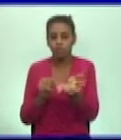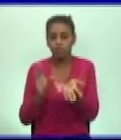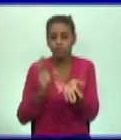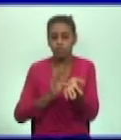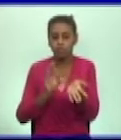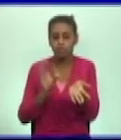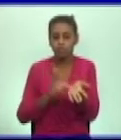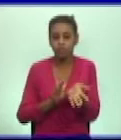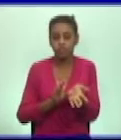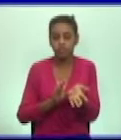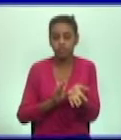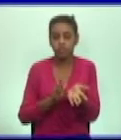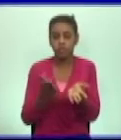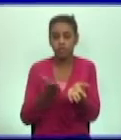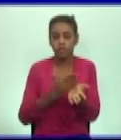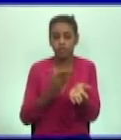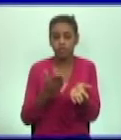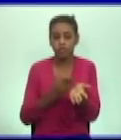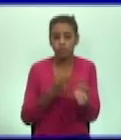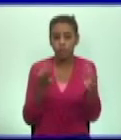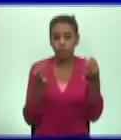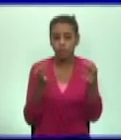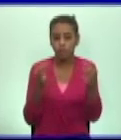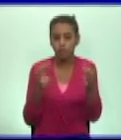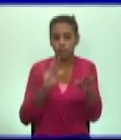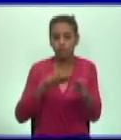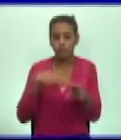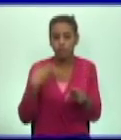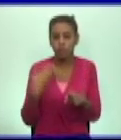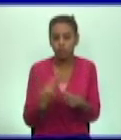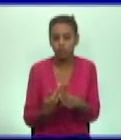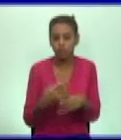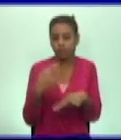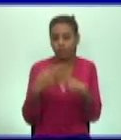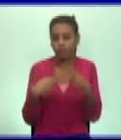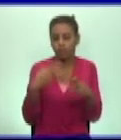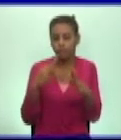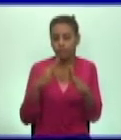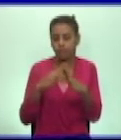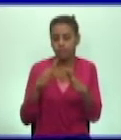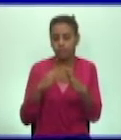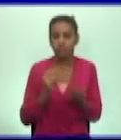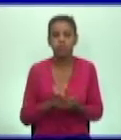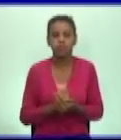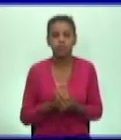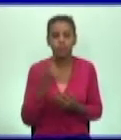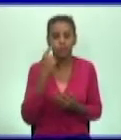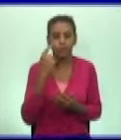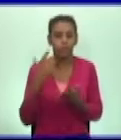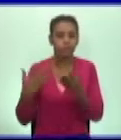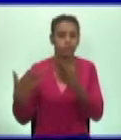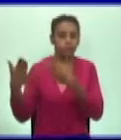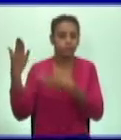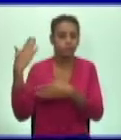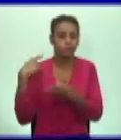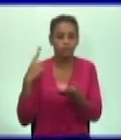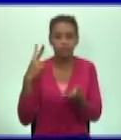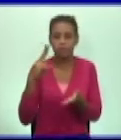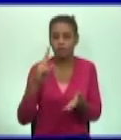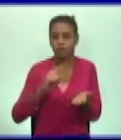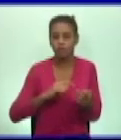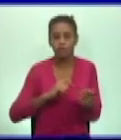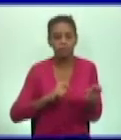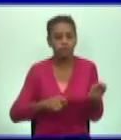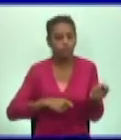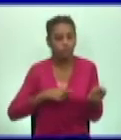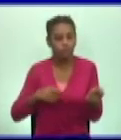anoten en su libreta el libro de texto, la página, para que lo puedan resumir luego. Pero que esto ustedes lo conocen porque lo vimos durante toda la Segunda Guerra Mundial o el